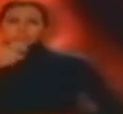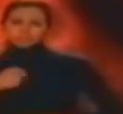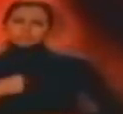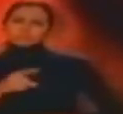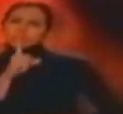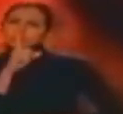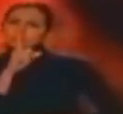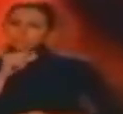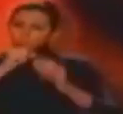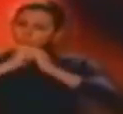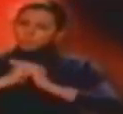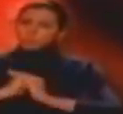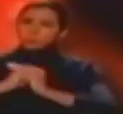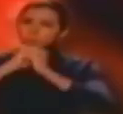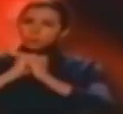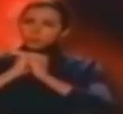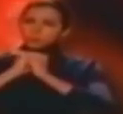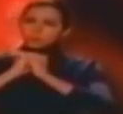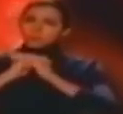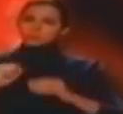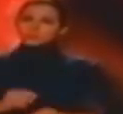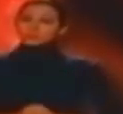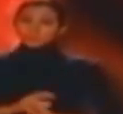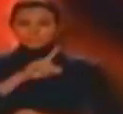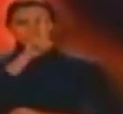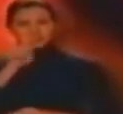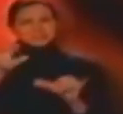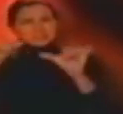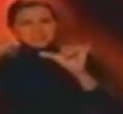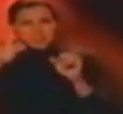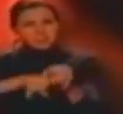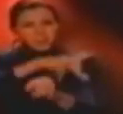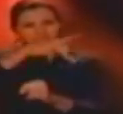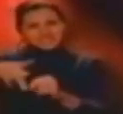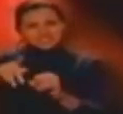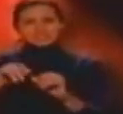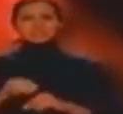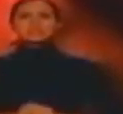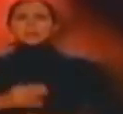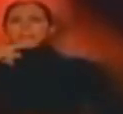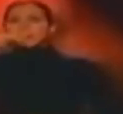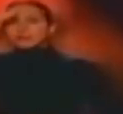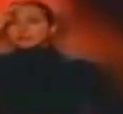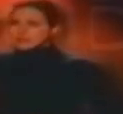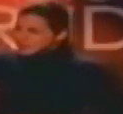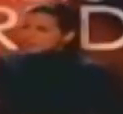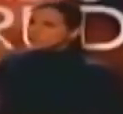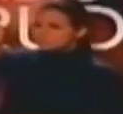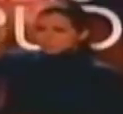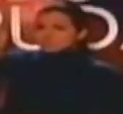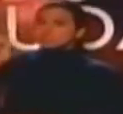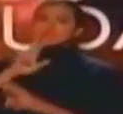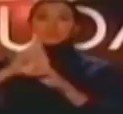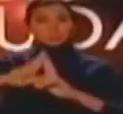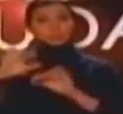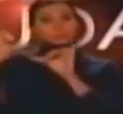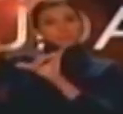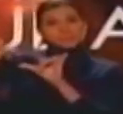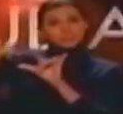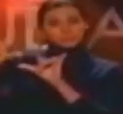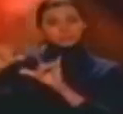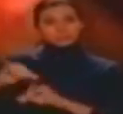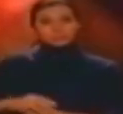silencio, orando, aquella pregunta de Neruda: padre, ¿eres tú? Y me respondió el mismo